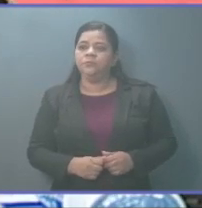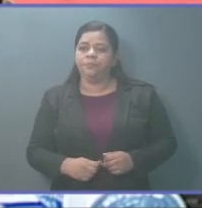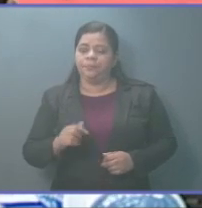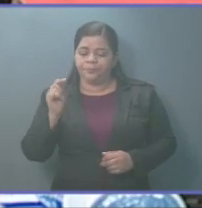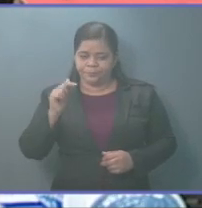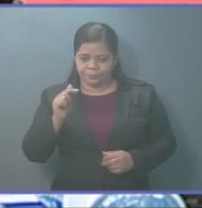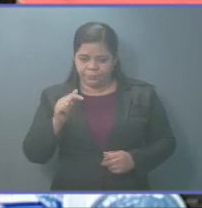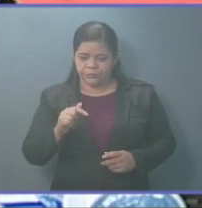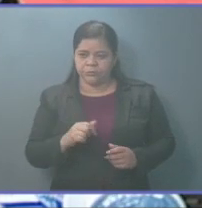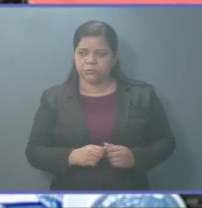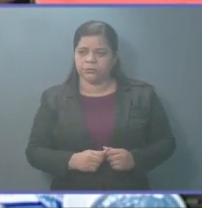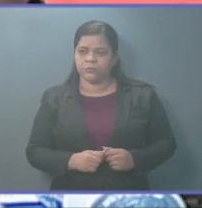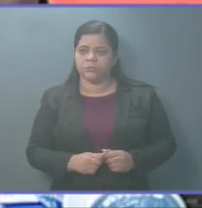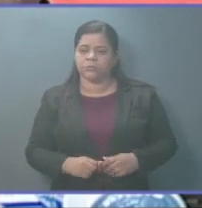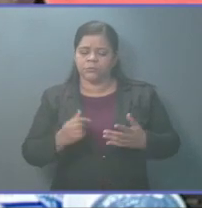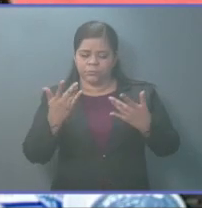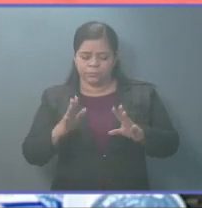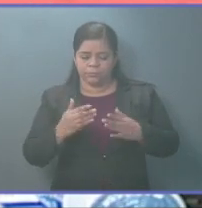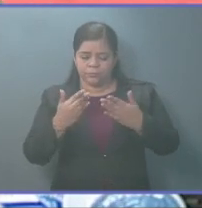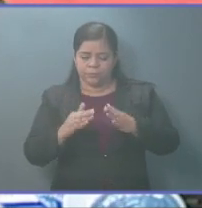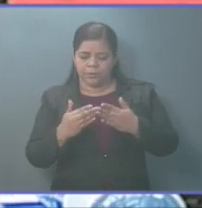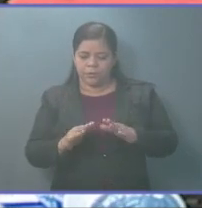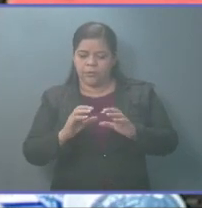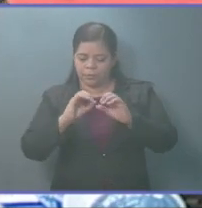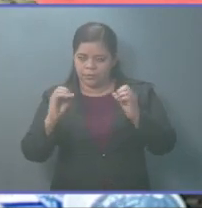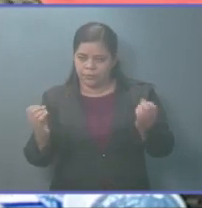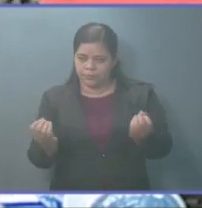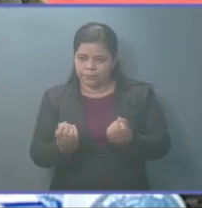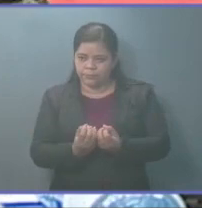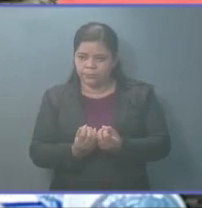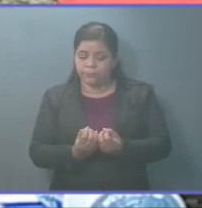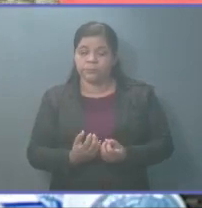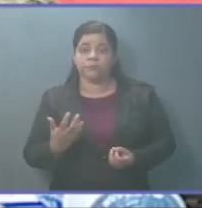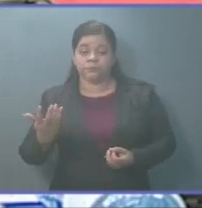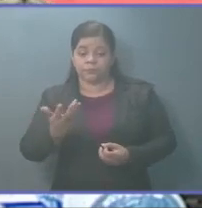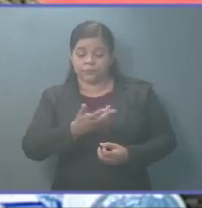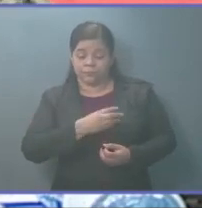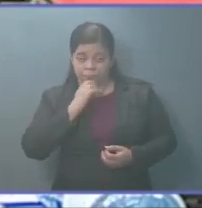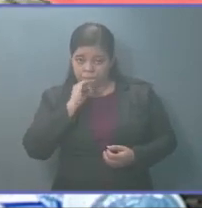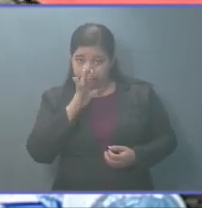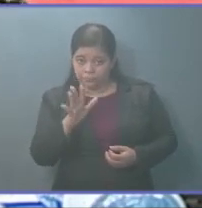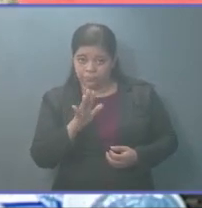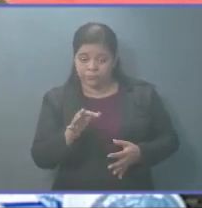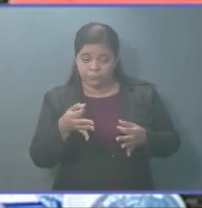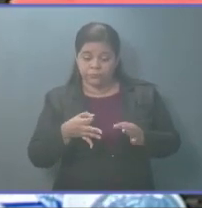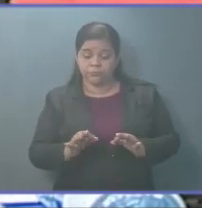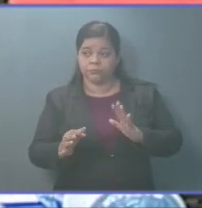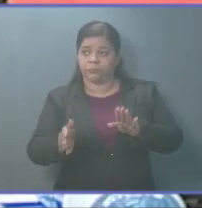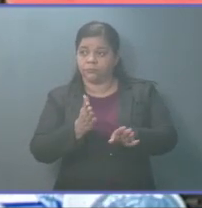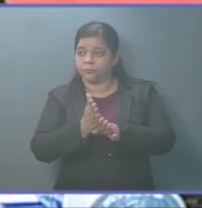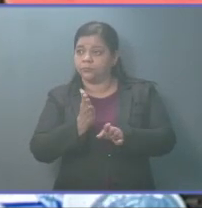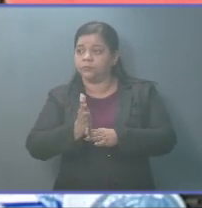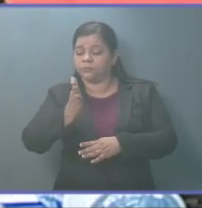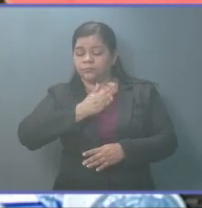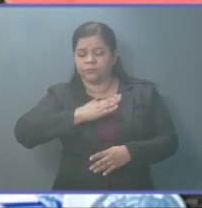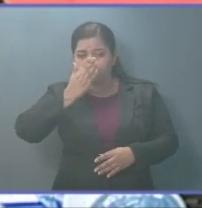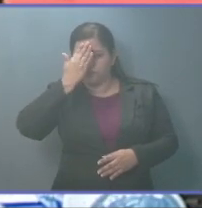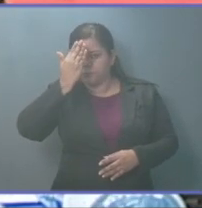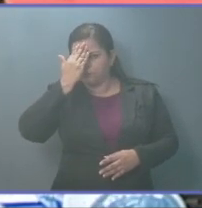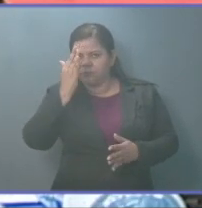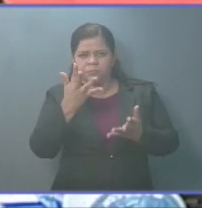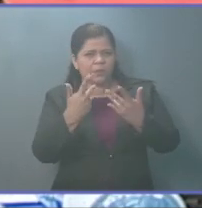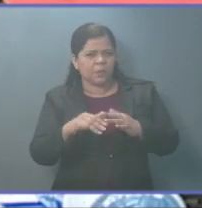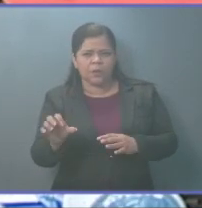sentido hay dos organizaciones. Nosotros hablando entre profesionales, yo sé que en cualquier parte del mundo que me